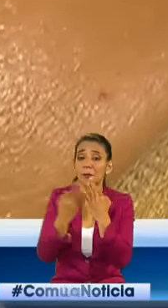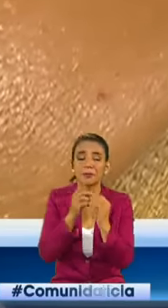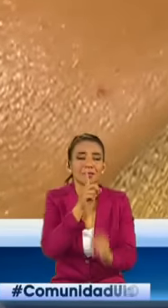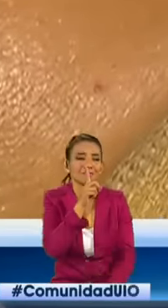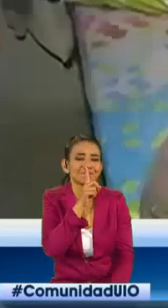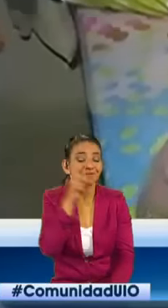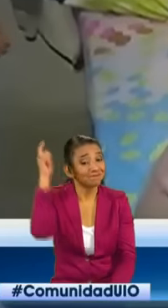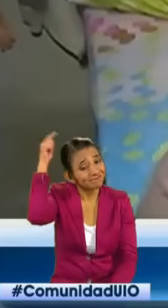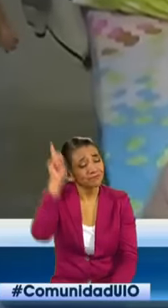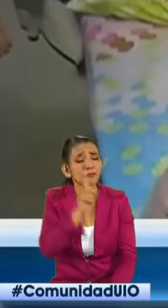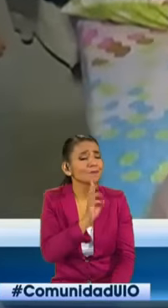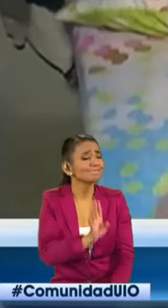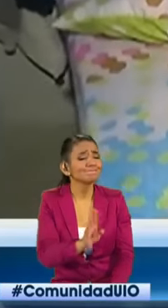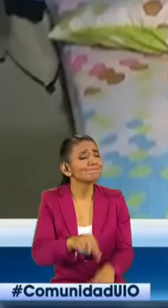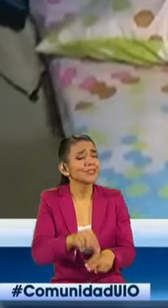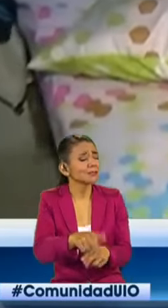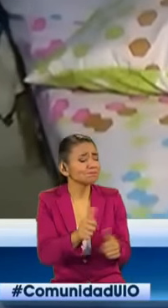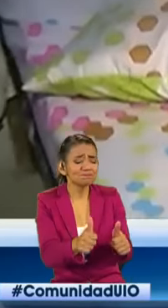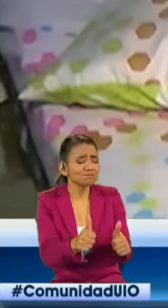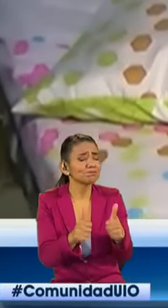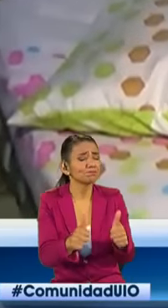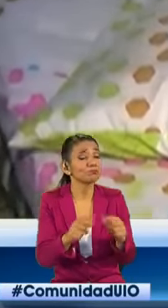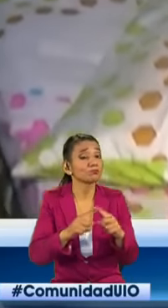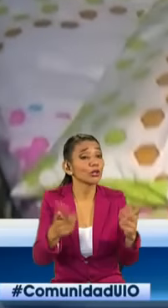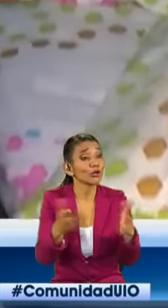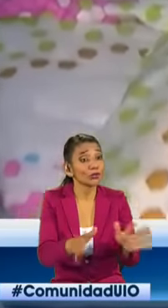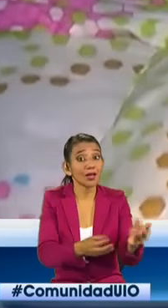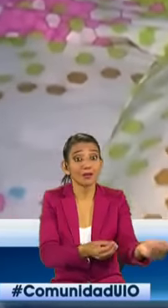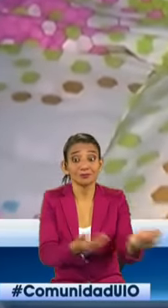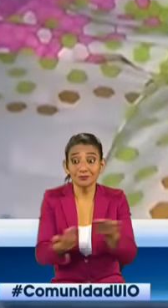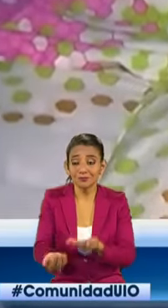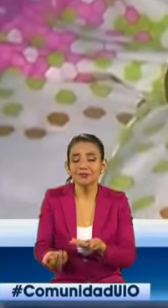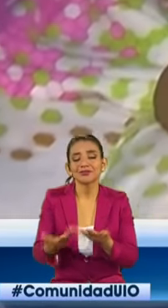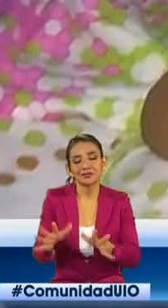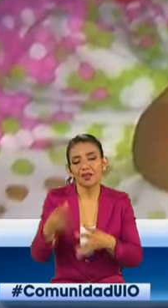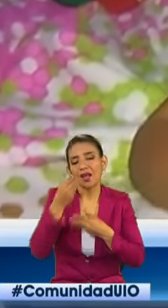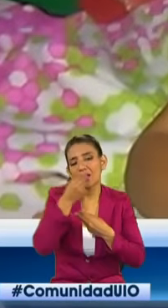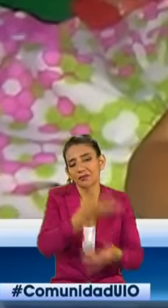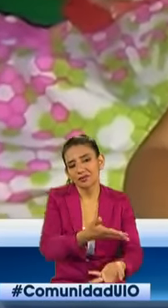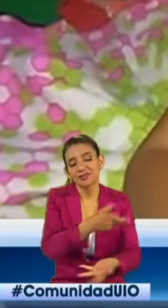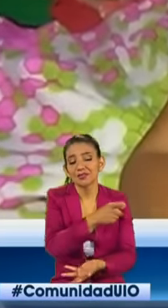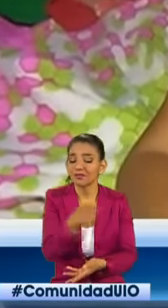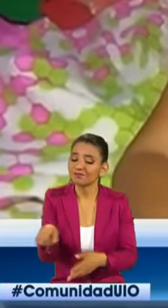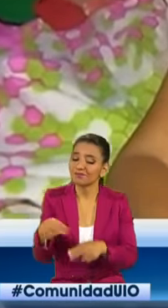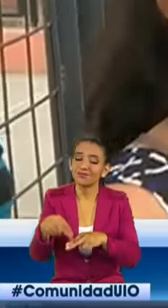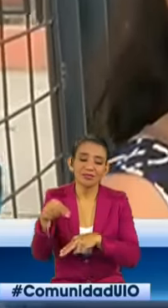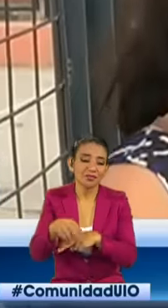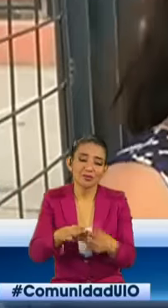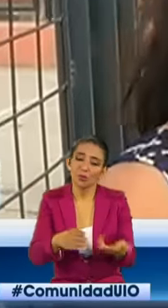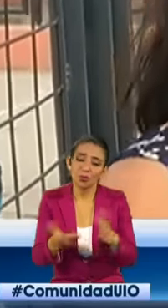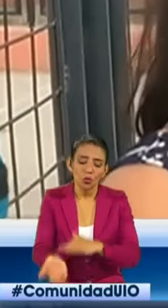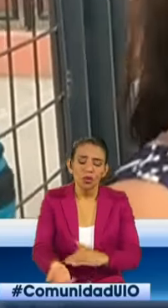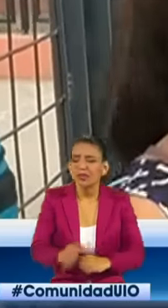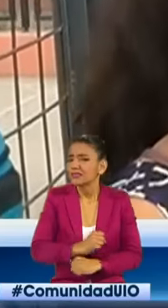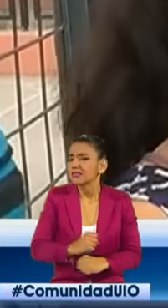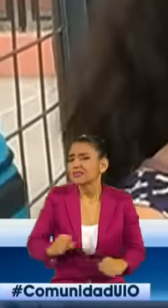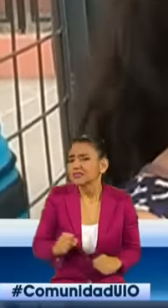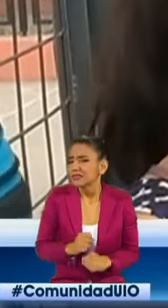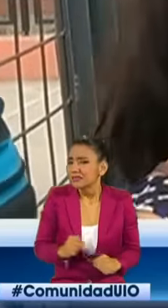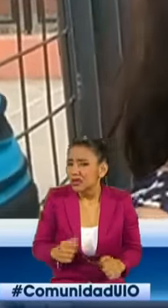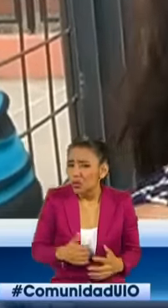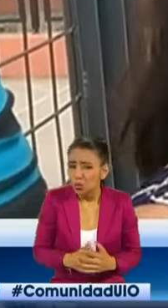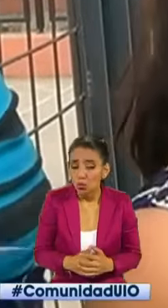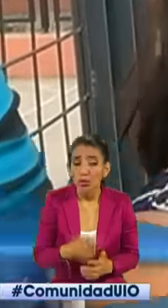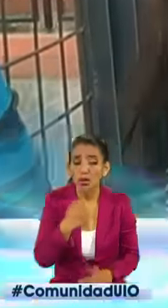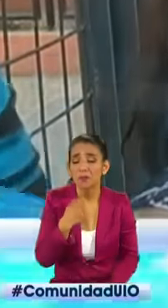muerte de su nieta, pero al salir del mismo, exigió conocer la verdad. Fue muy fuerte para ella porque ella se sabe que prefiere